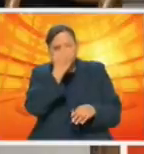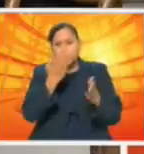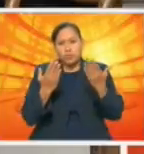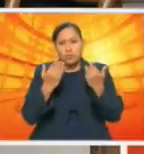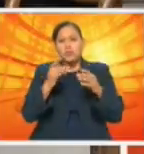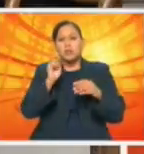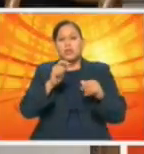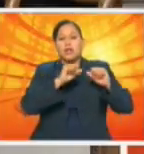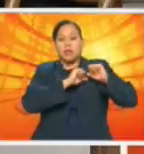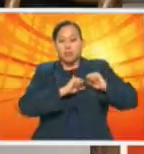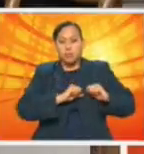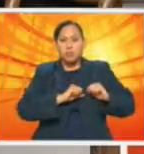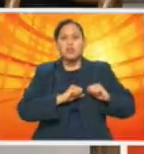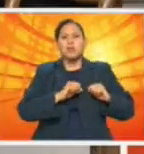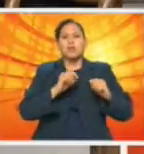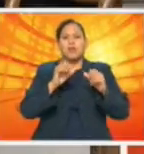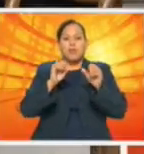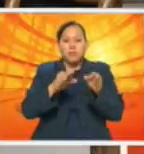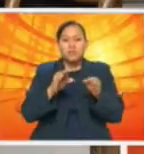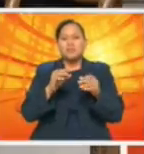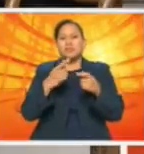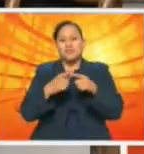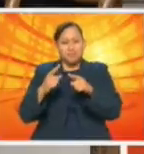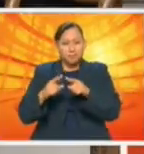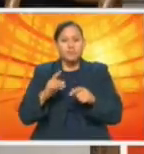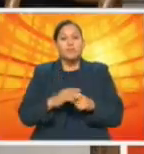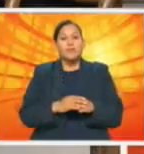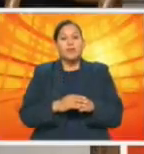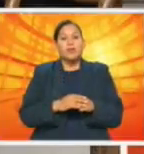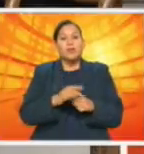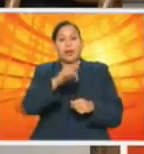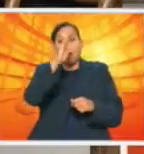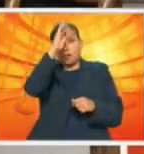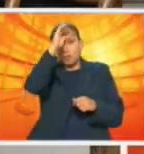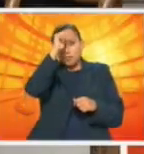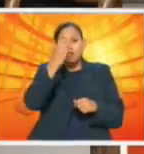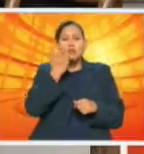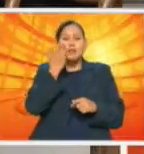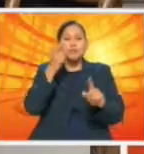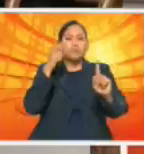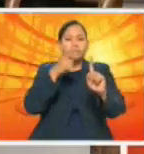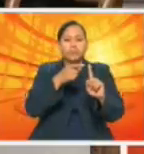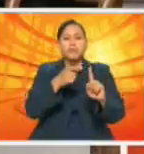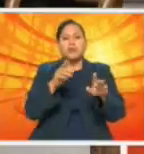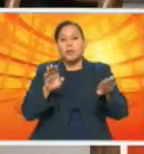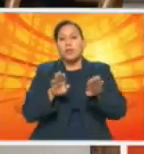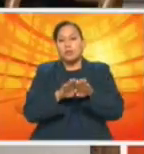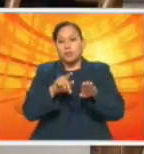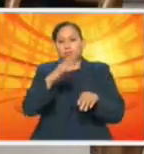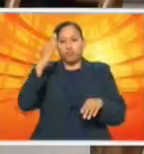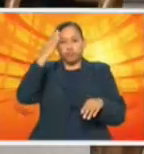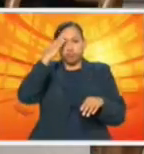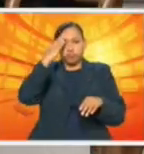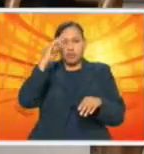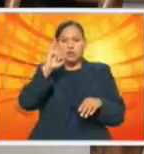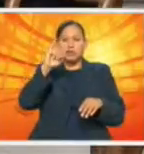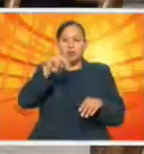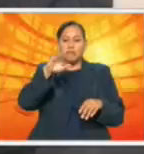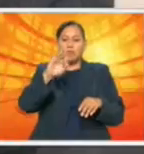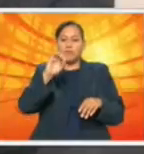las autoridades, de las instituciones. Entonces, lo que este convenio intenta hacer es, a través del liderazgo de